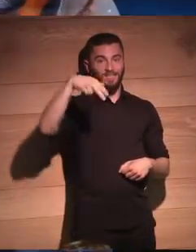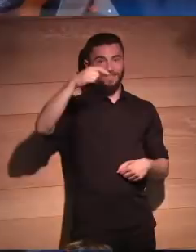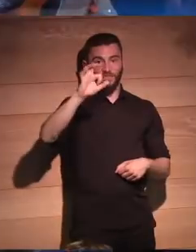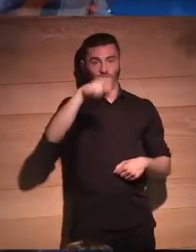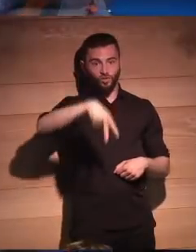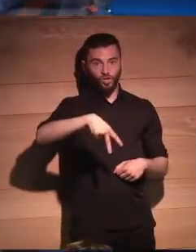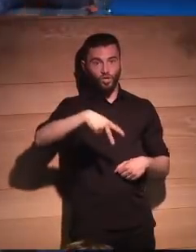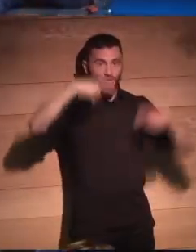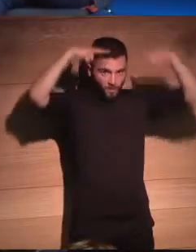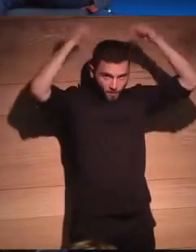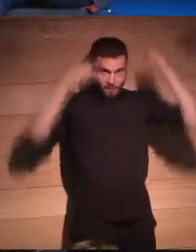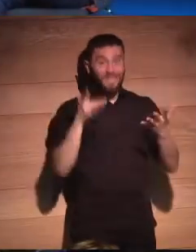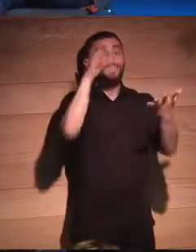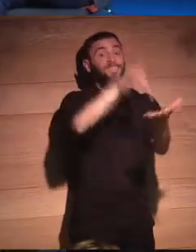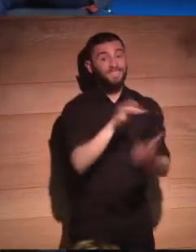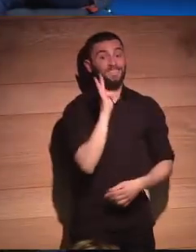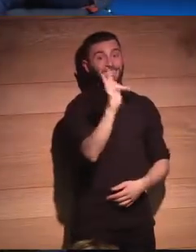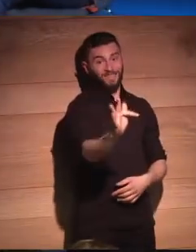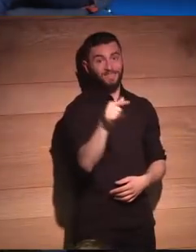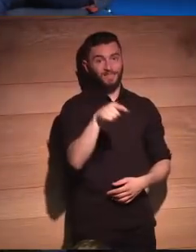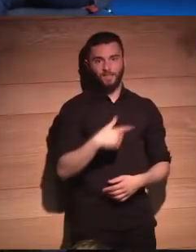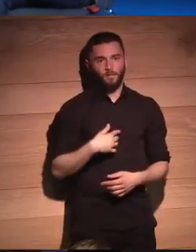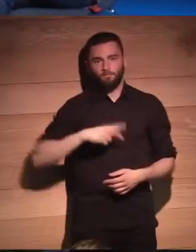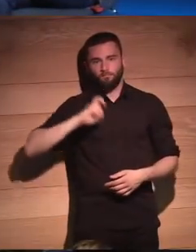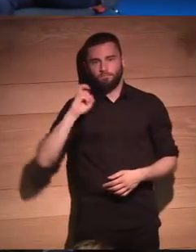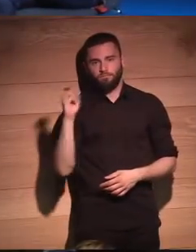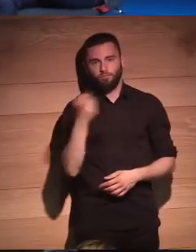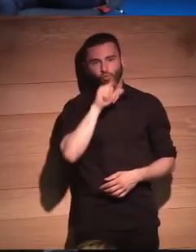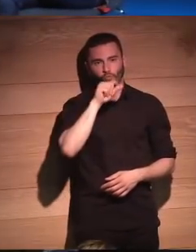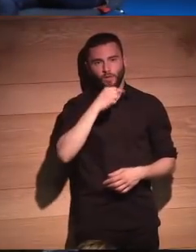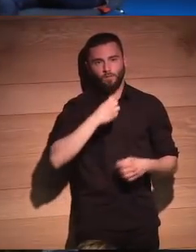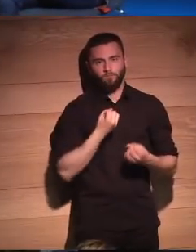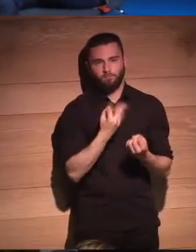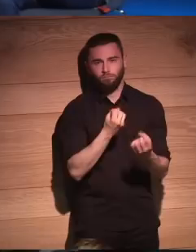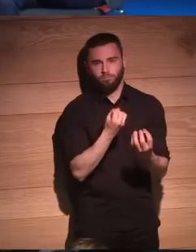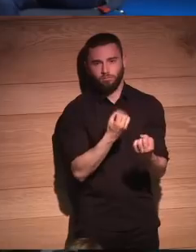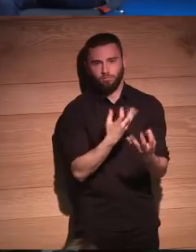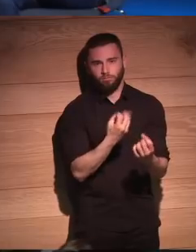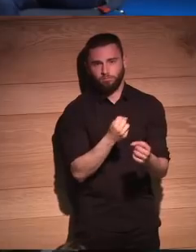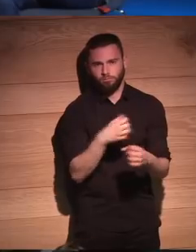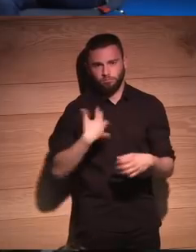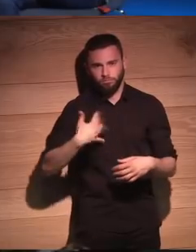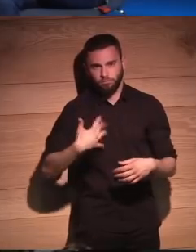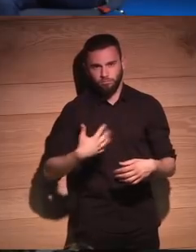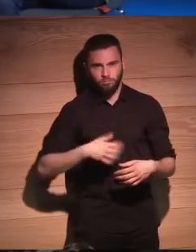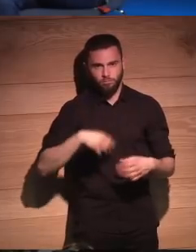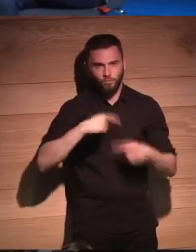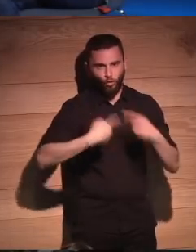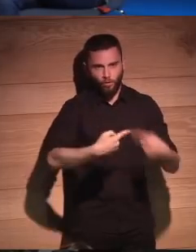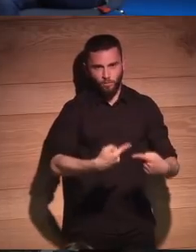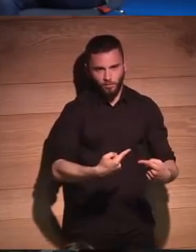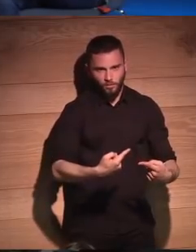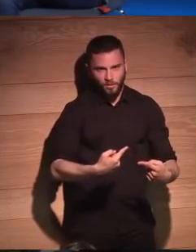Y ha habido de todo, como suele decirse, arde Twitter. Bueno, Twitter arde todos los días por lo que sea, no hay excusa, Twitter